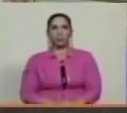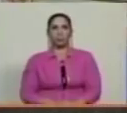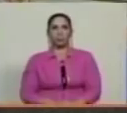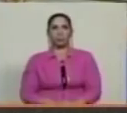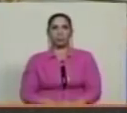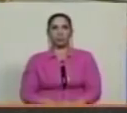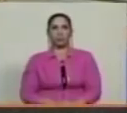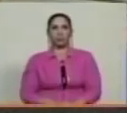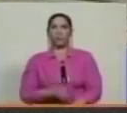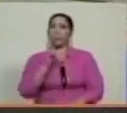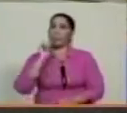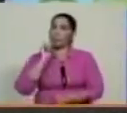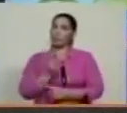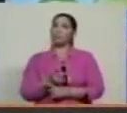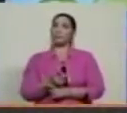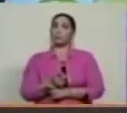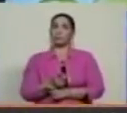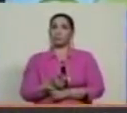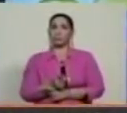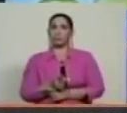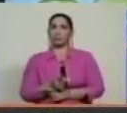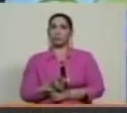eso debe ser también.